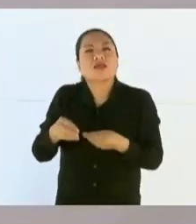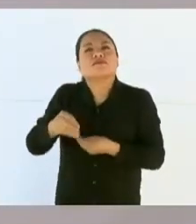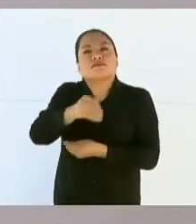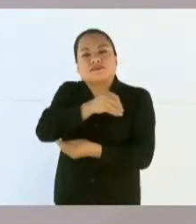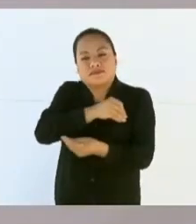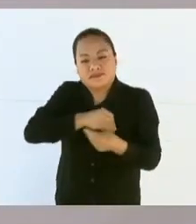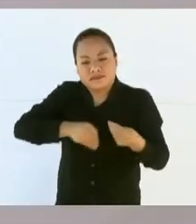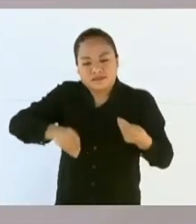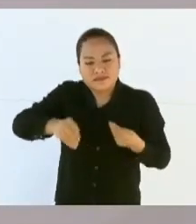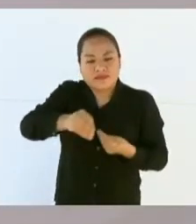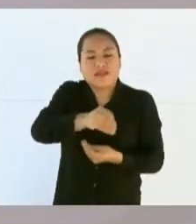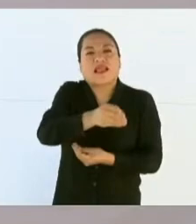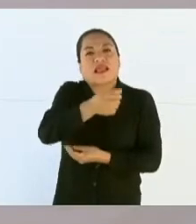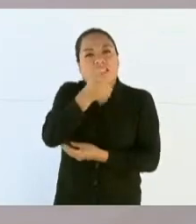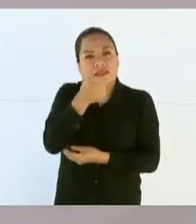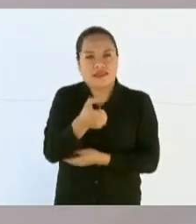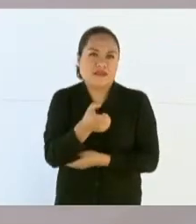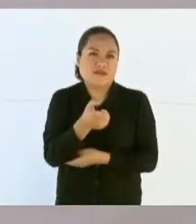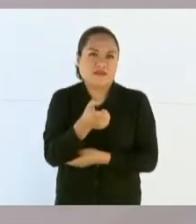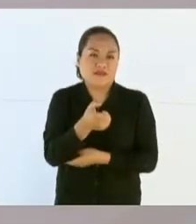Es muy importante